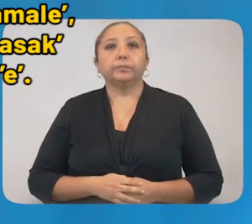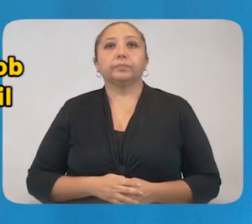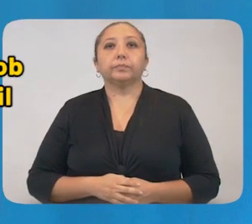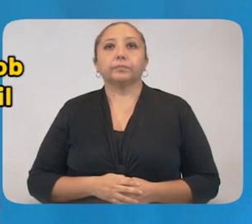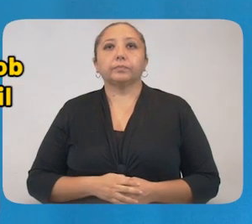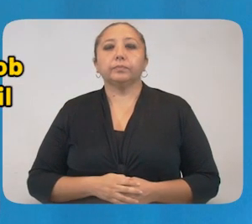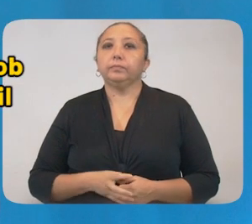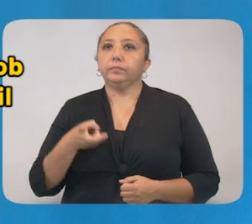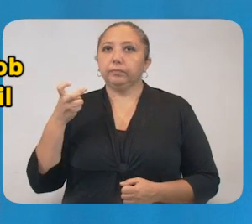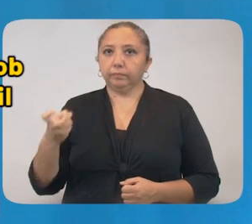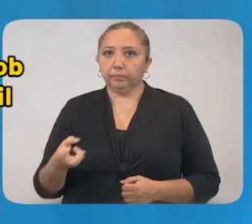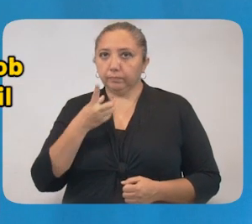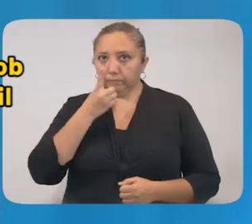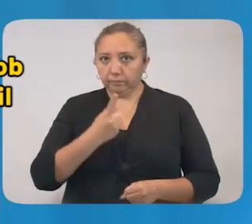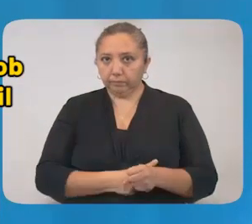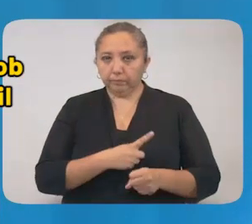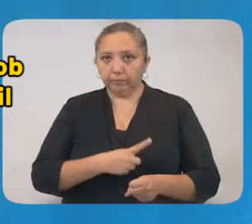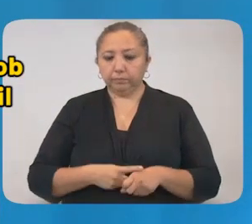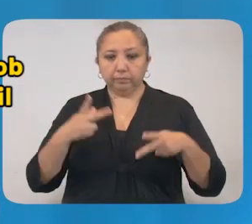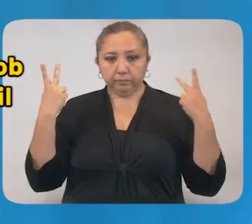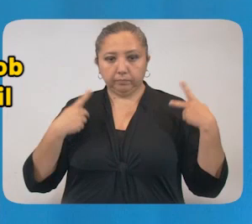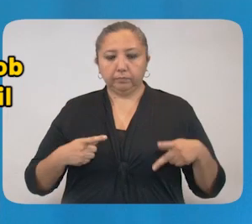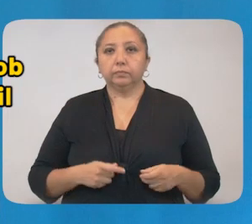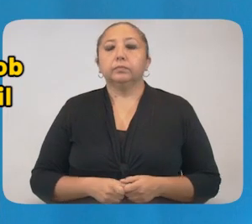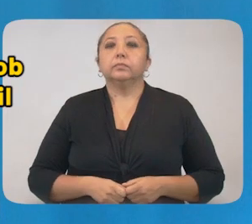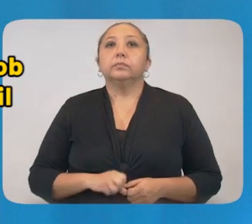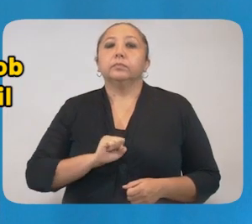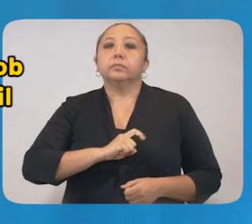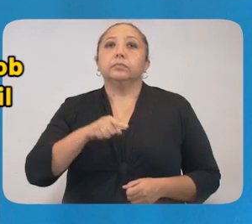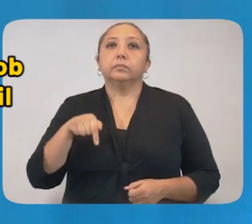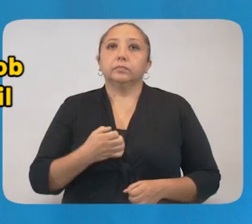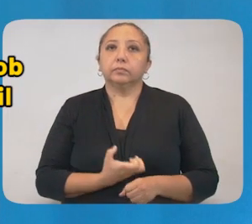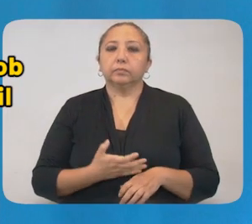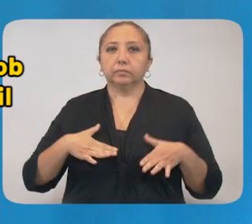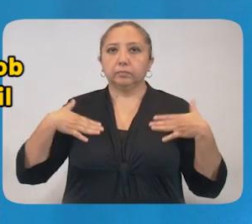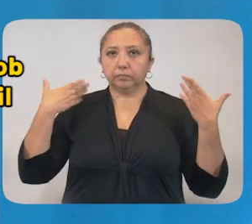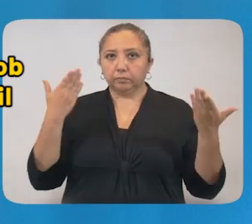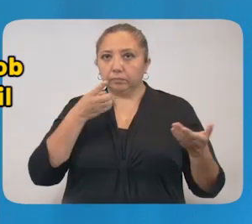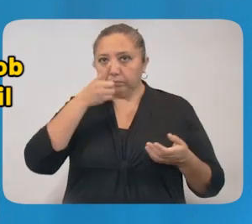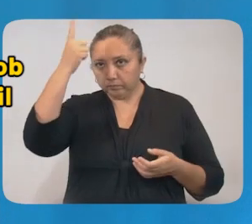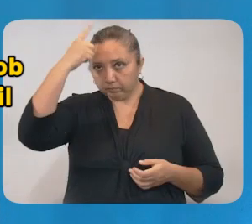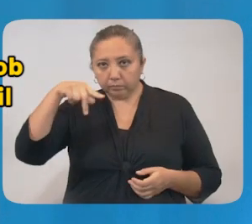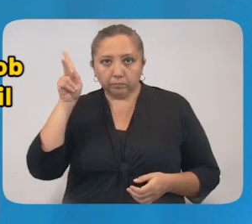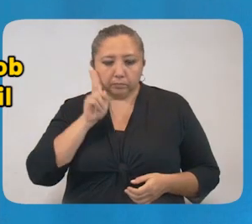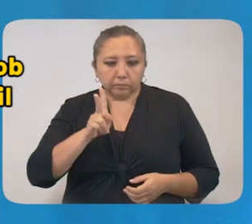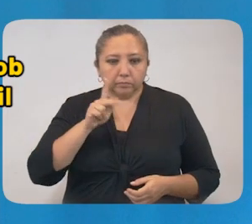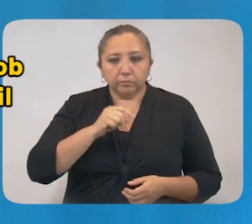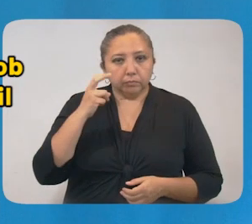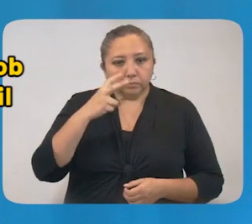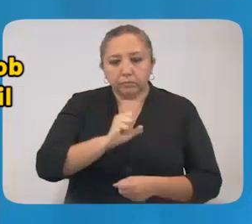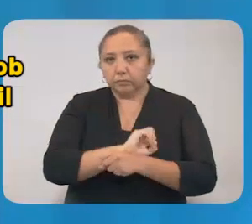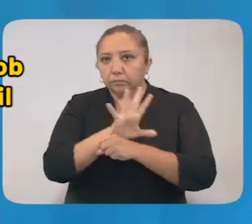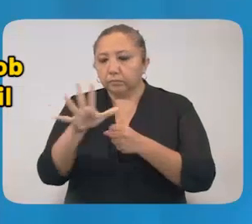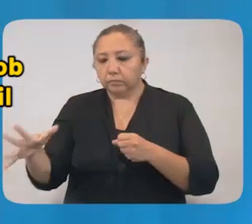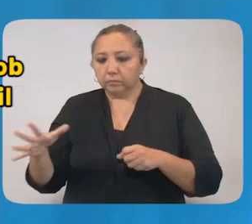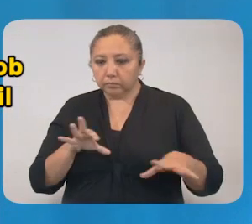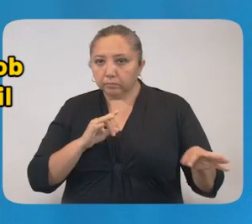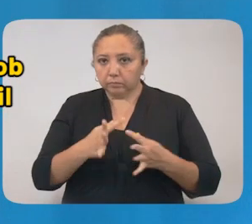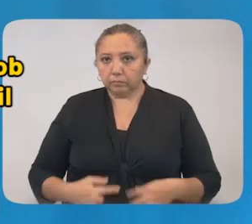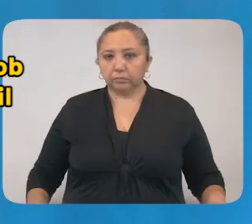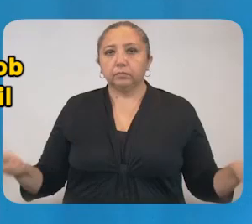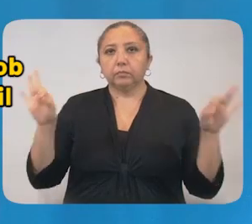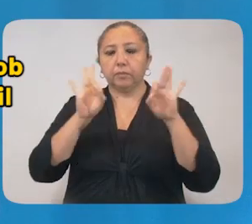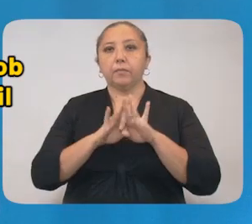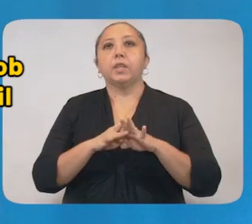en esta fase de la epidemia personal del sector salud estatal aplicará pruebas para detectar coronavirus en lugares determinados y